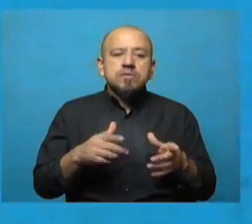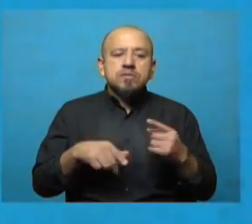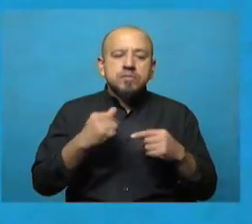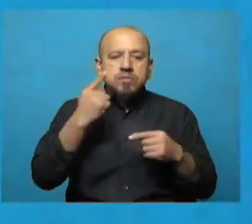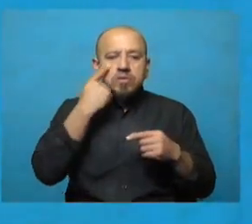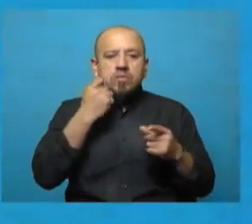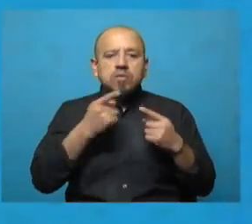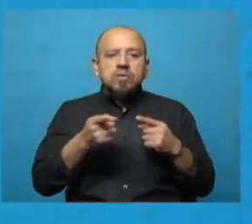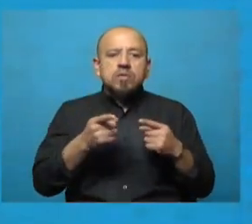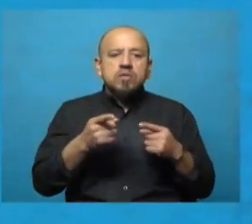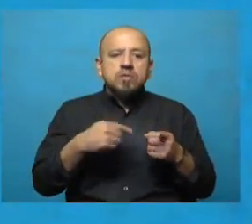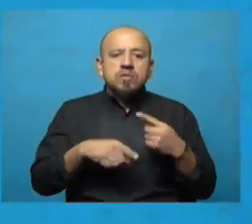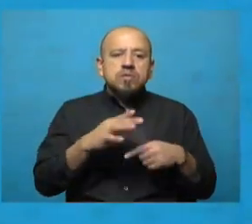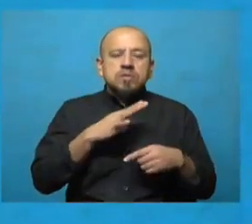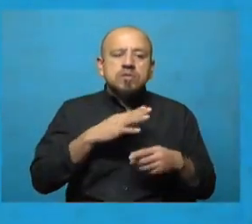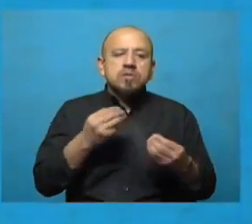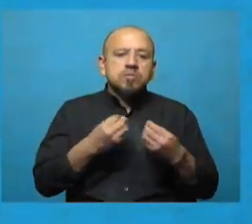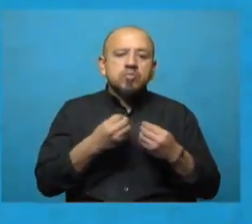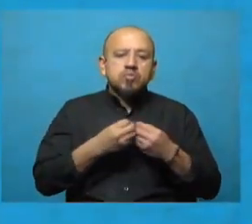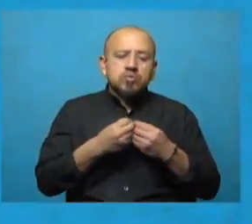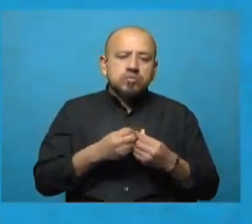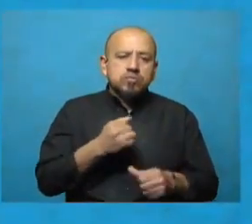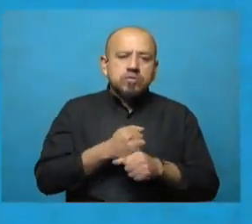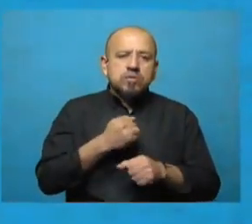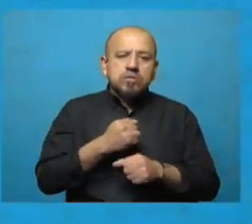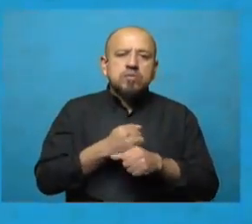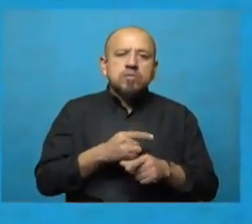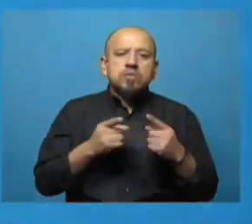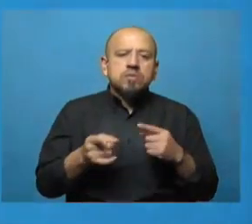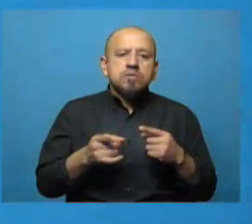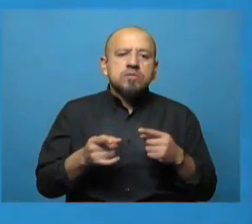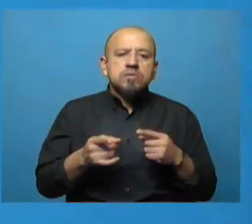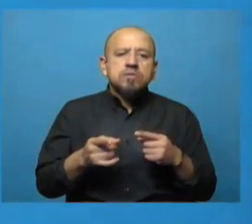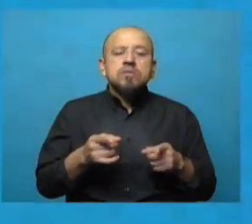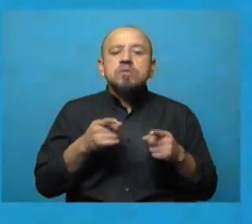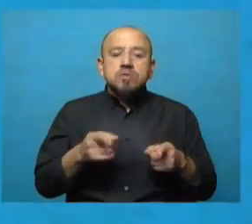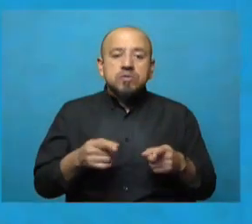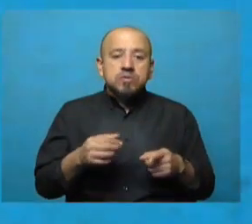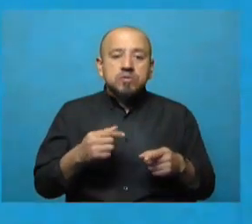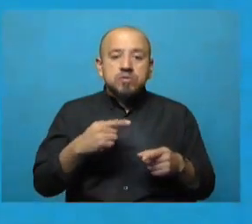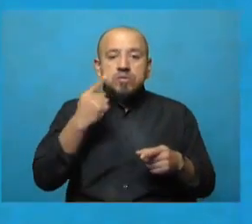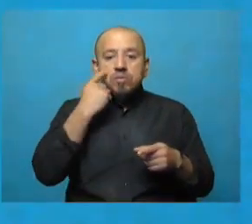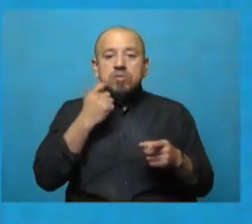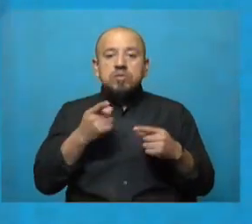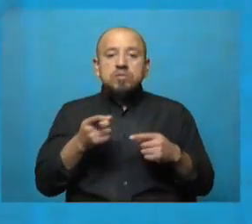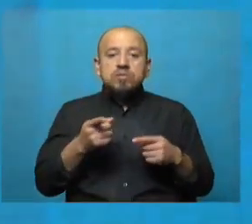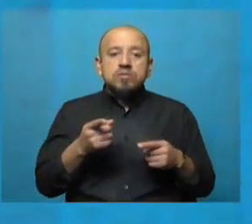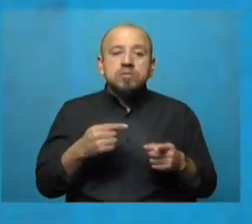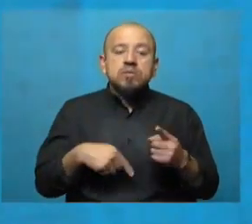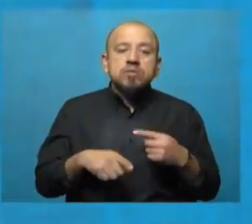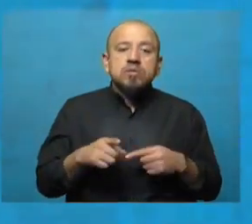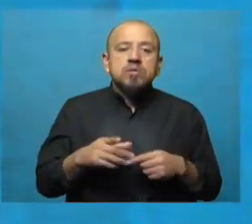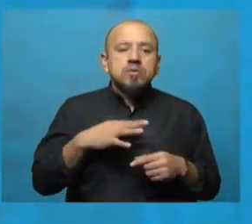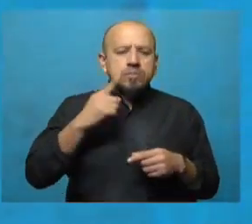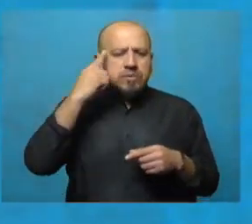da cuenta uno no se da cuenta cuando lo escucha de que hay mucho trabajo detrás bueno Y eso Supongo que fue lo que te llevó como ese gran desafío de